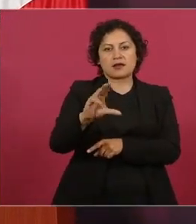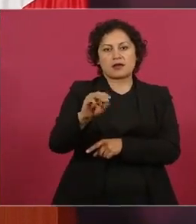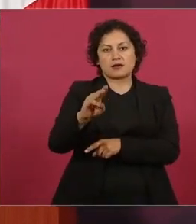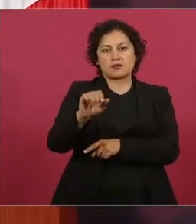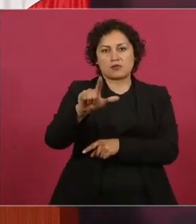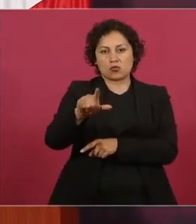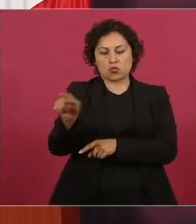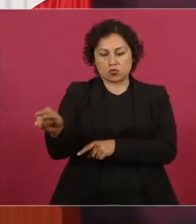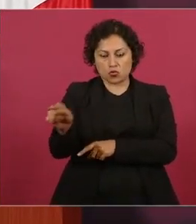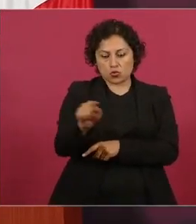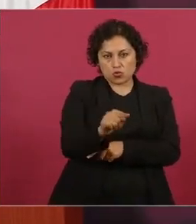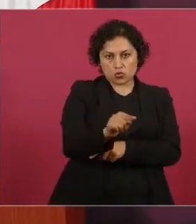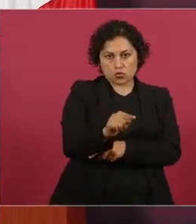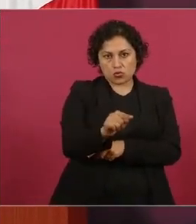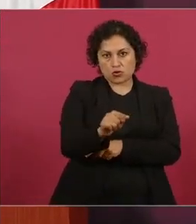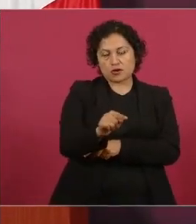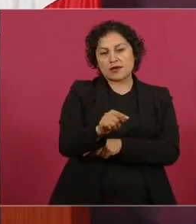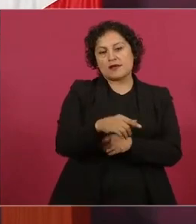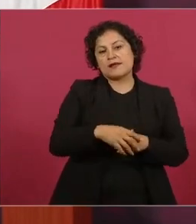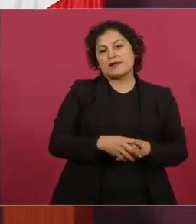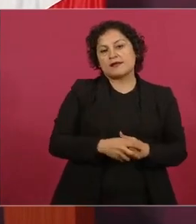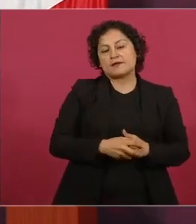Calakmul,